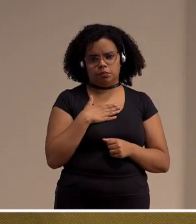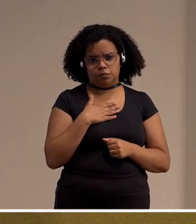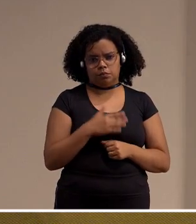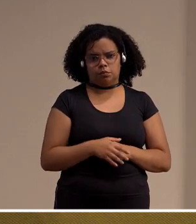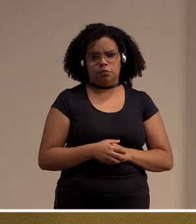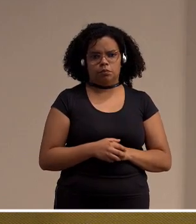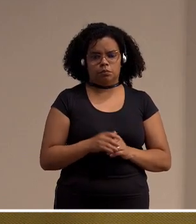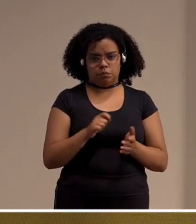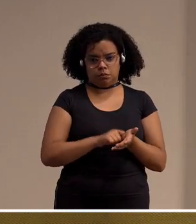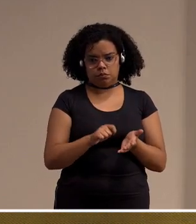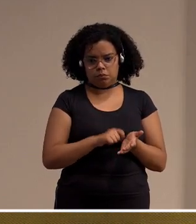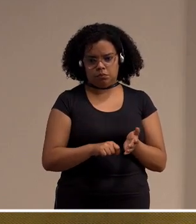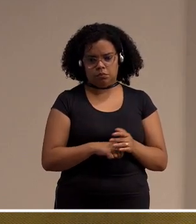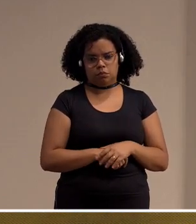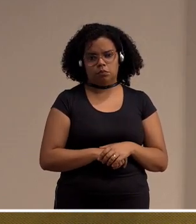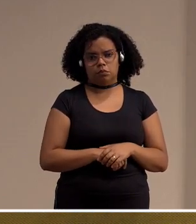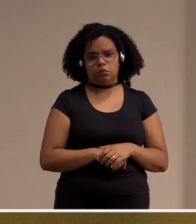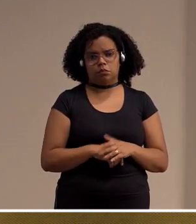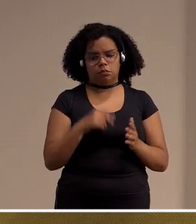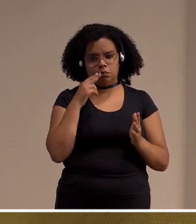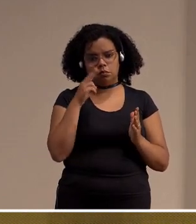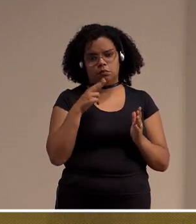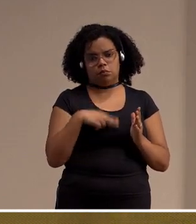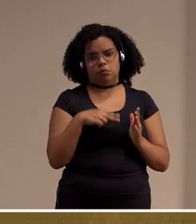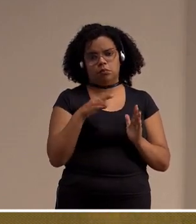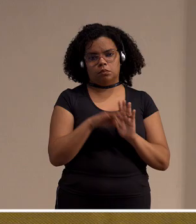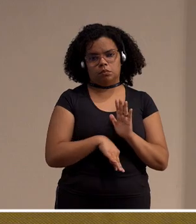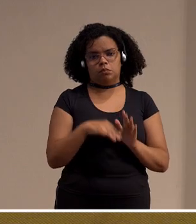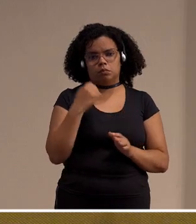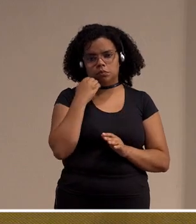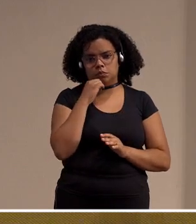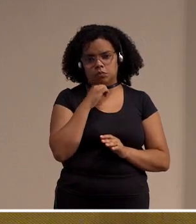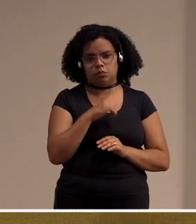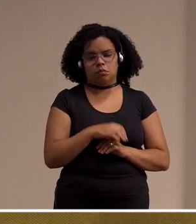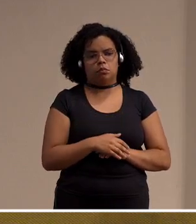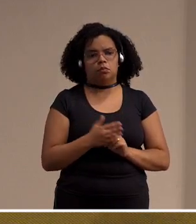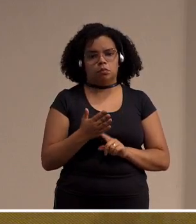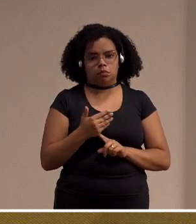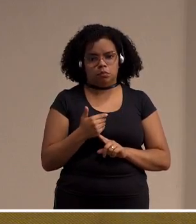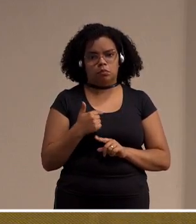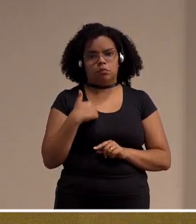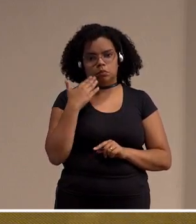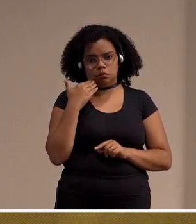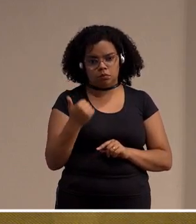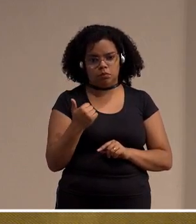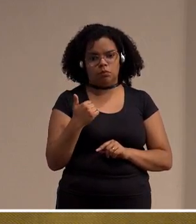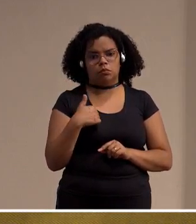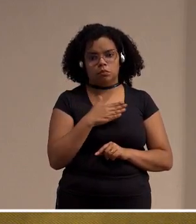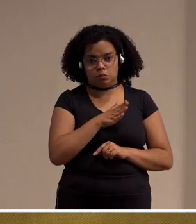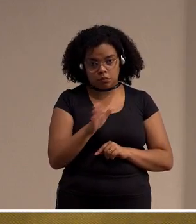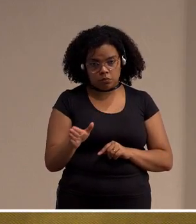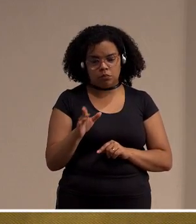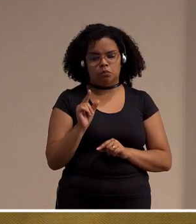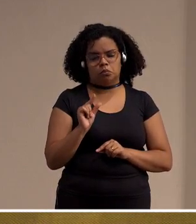y técnicas. No, perdón, me estoy yendo un poco por las ramas, pero sí, no, que también como